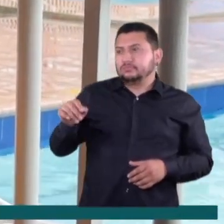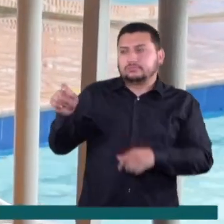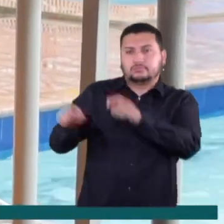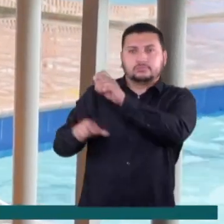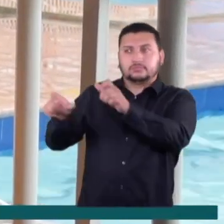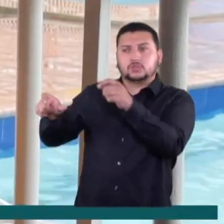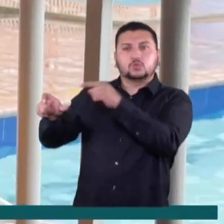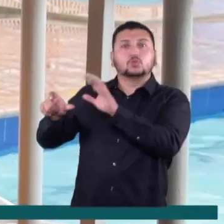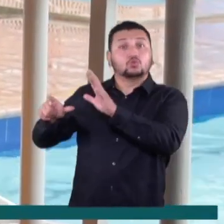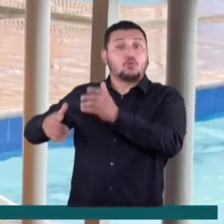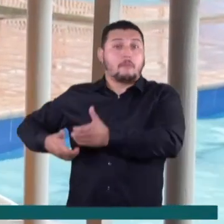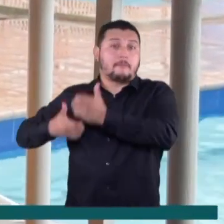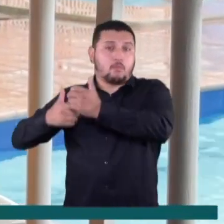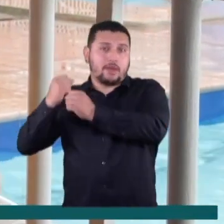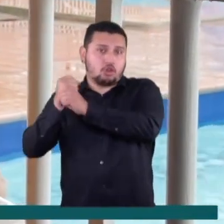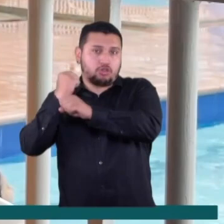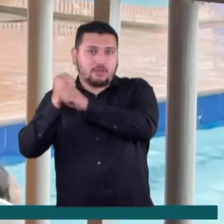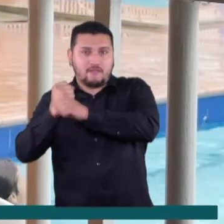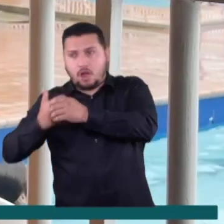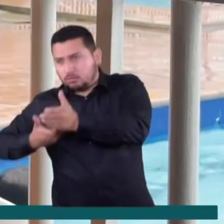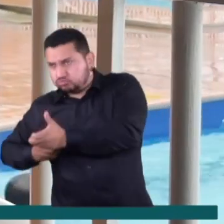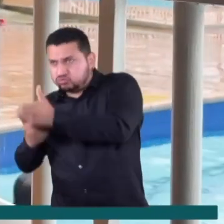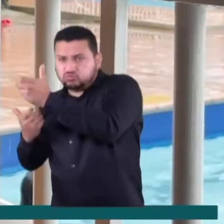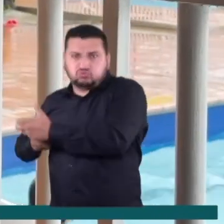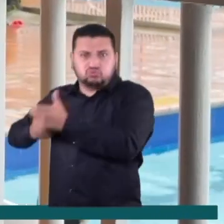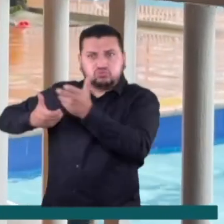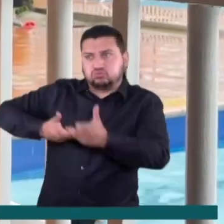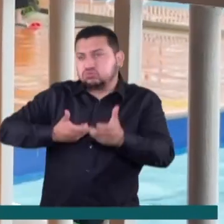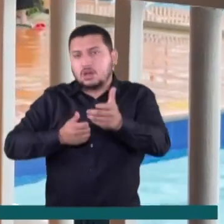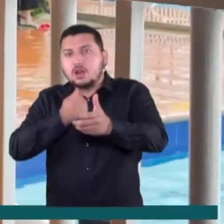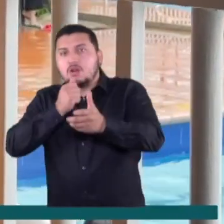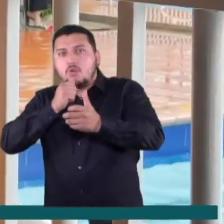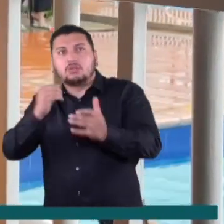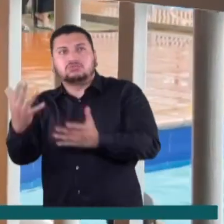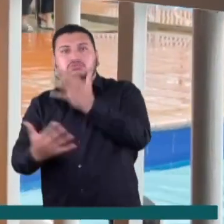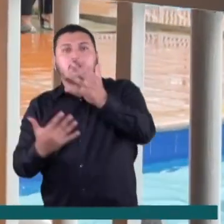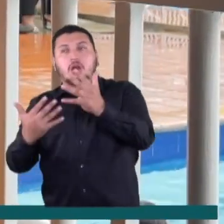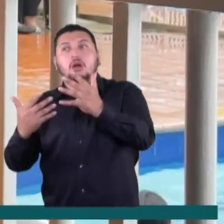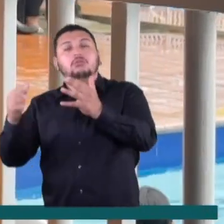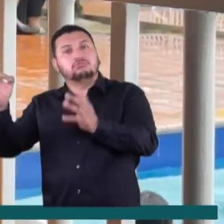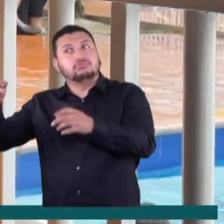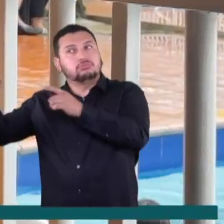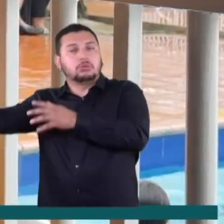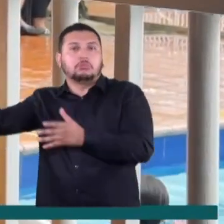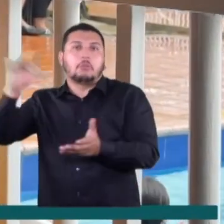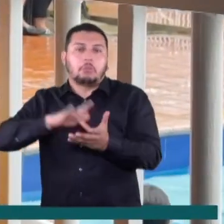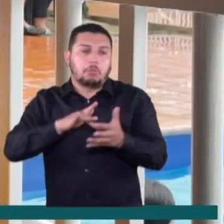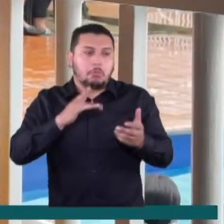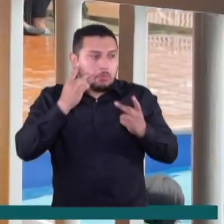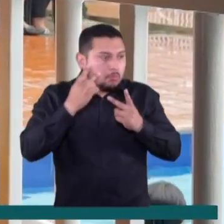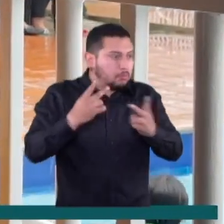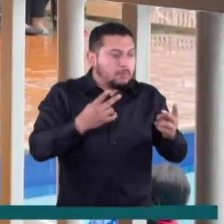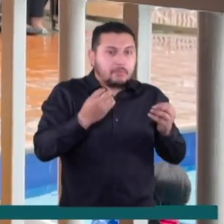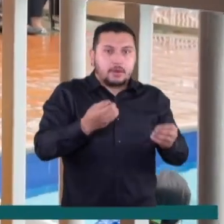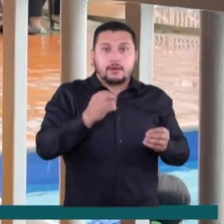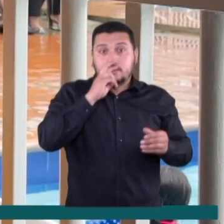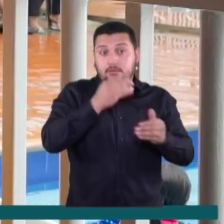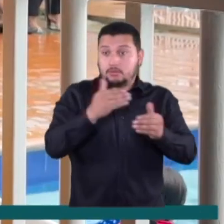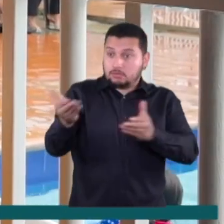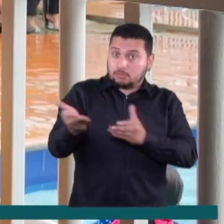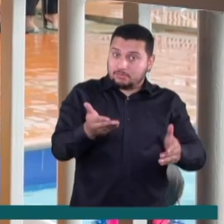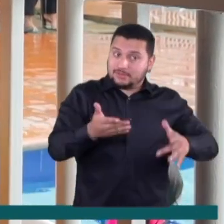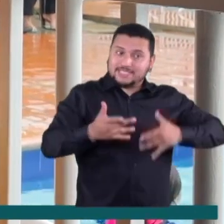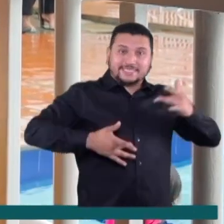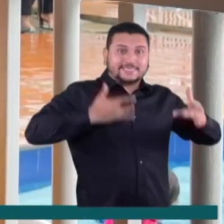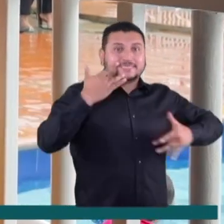bomberos, ejerciendo control en todas estas instalaciones donde está abierto para los niños para que estén recreándose en las piscinas,